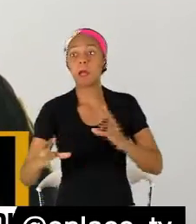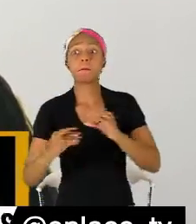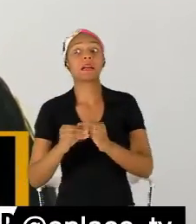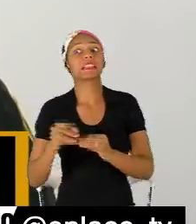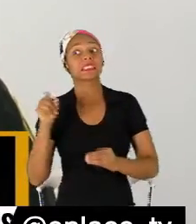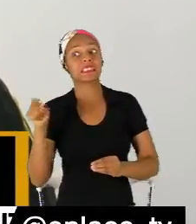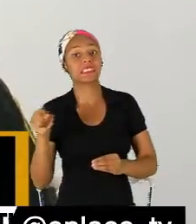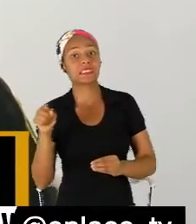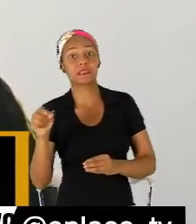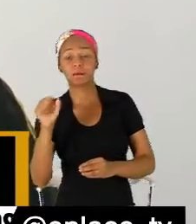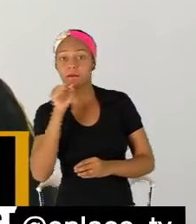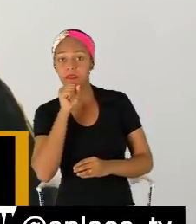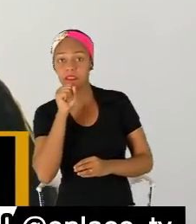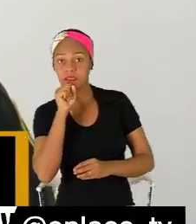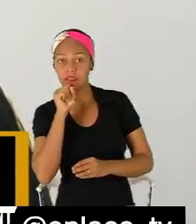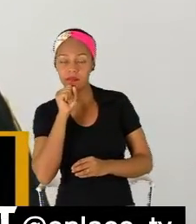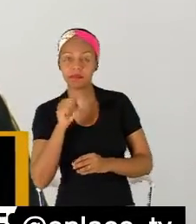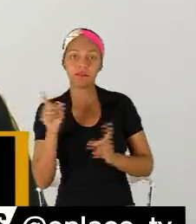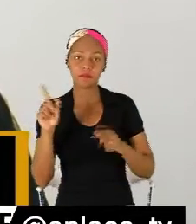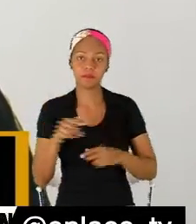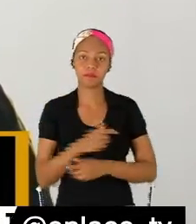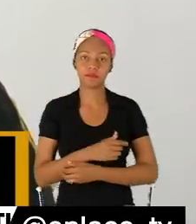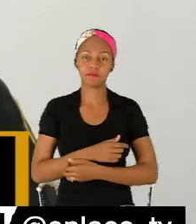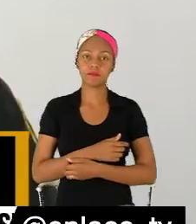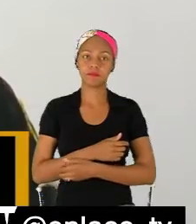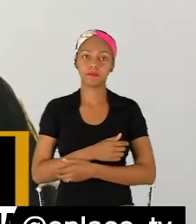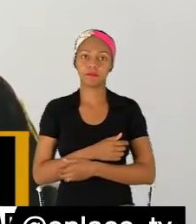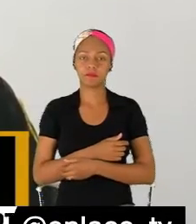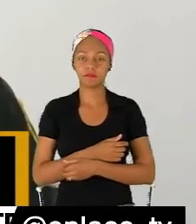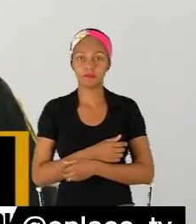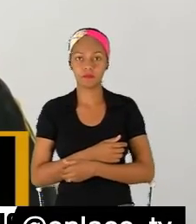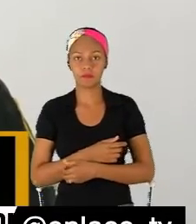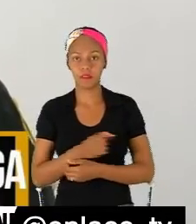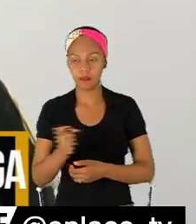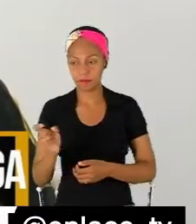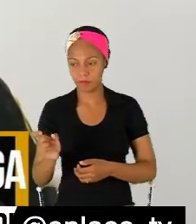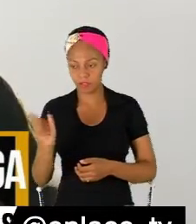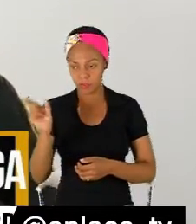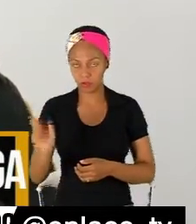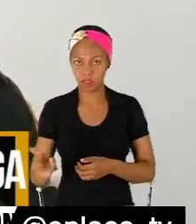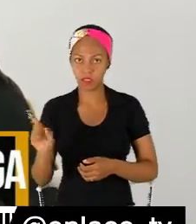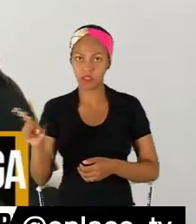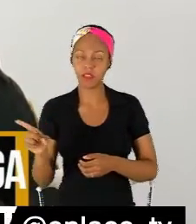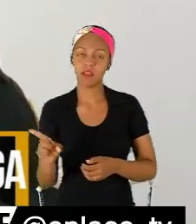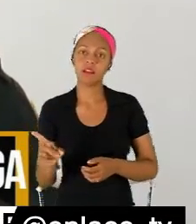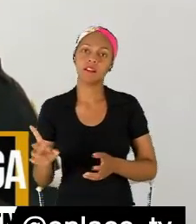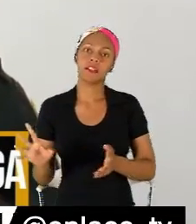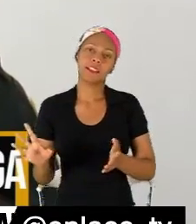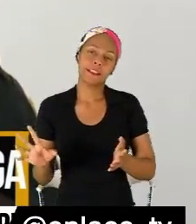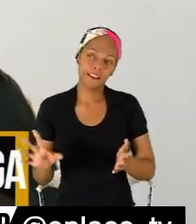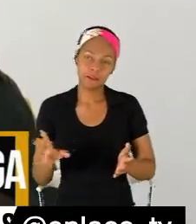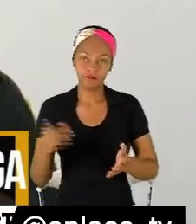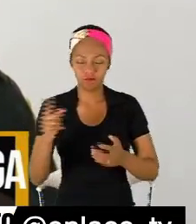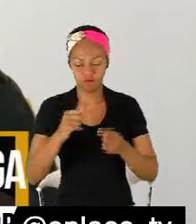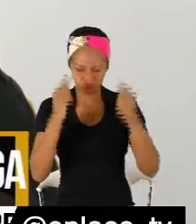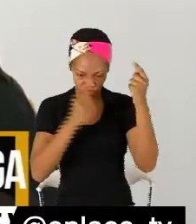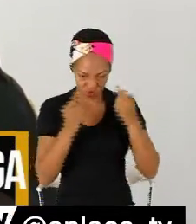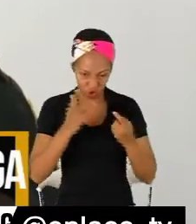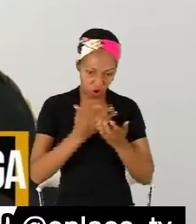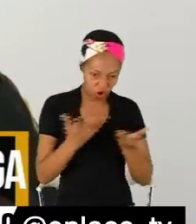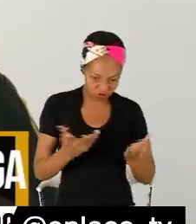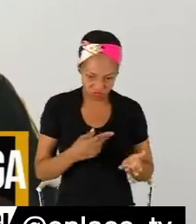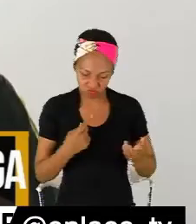Bermeja. Esta persona era quien lideraba esta estructura en el tema de finanzas.